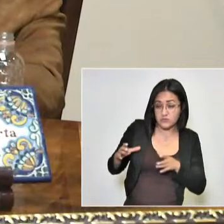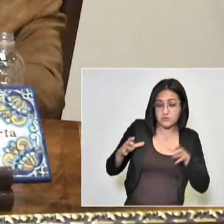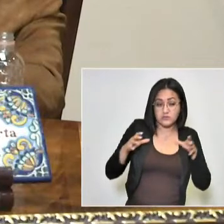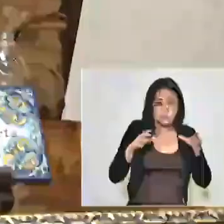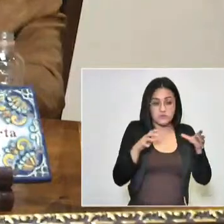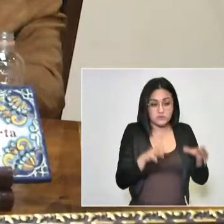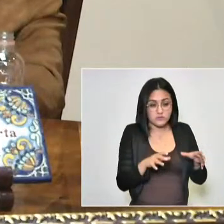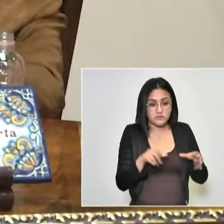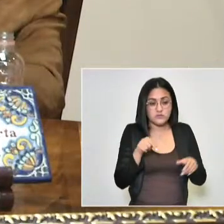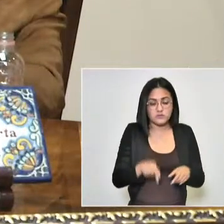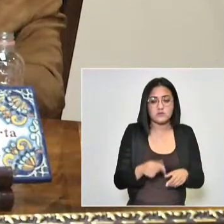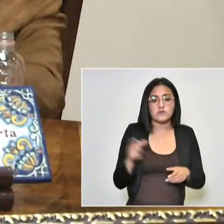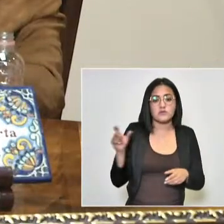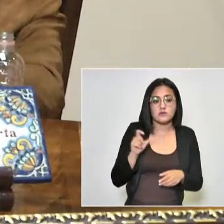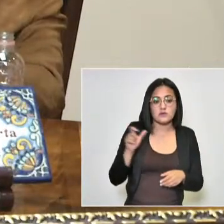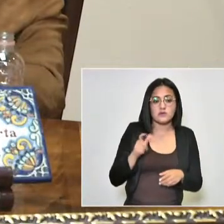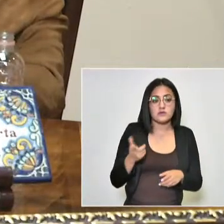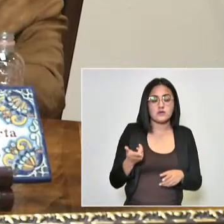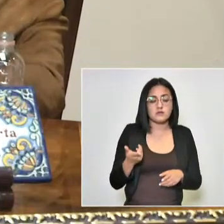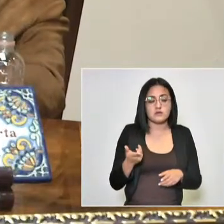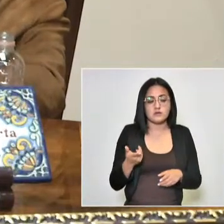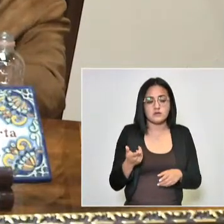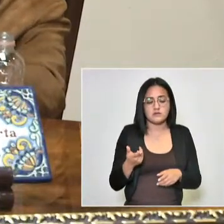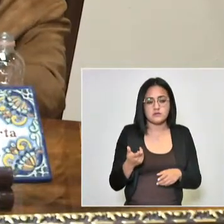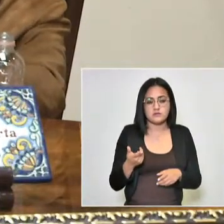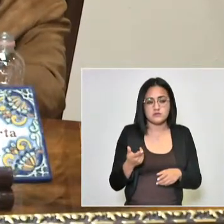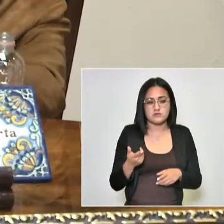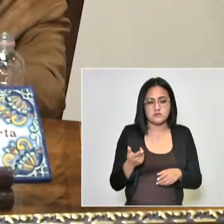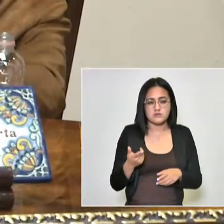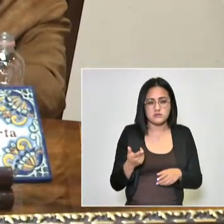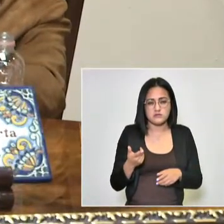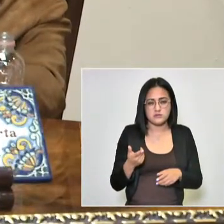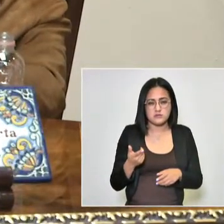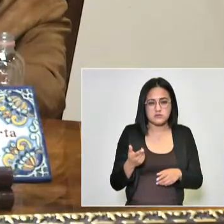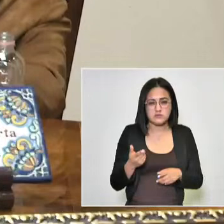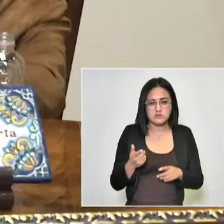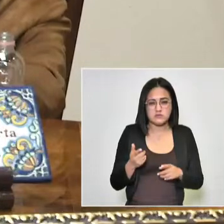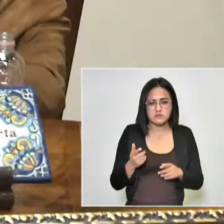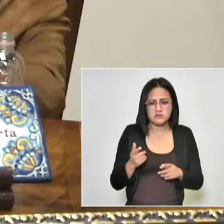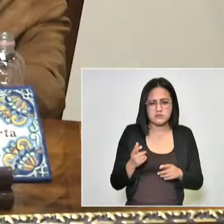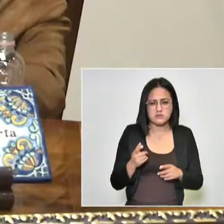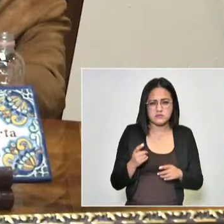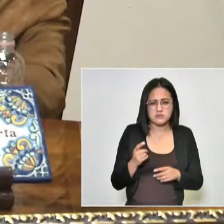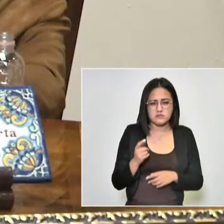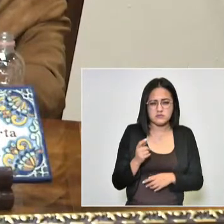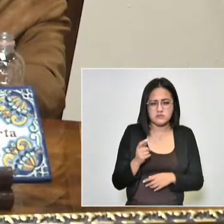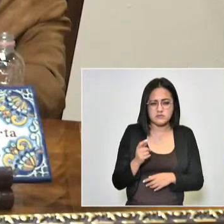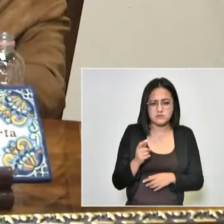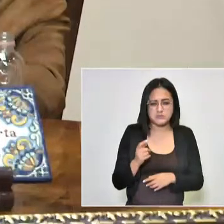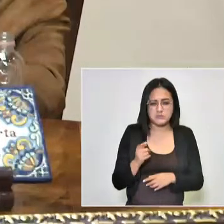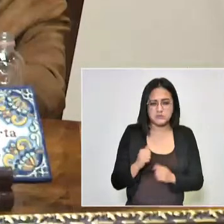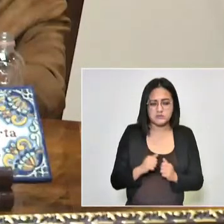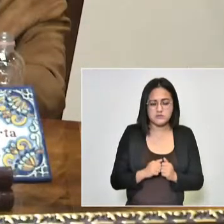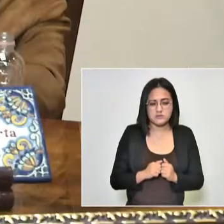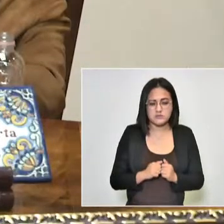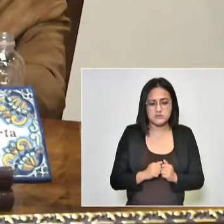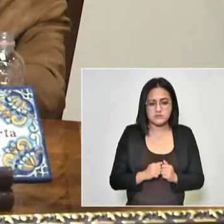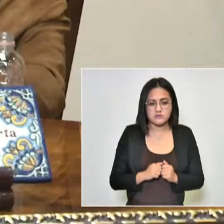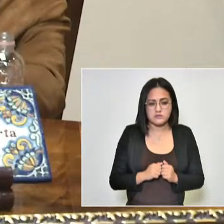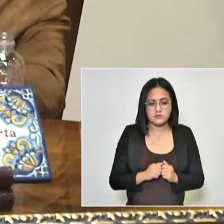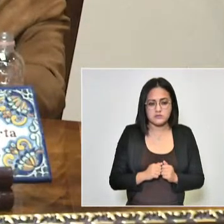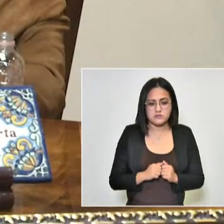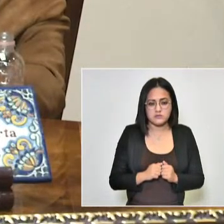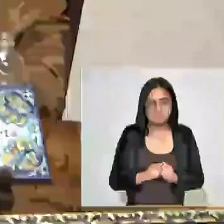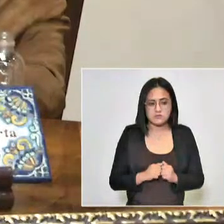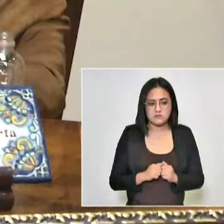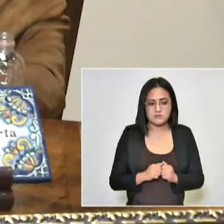Cuando era abogado decían homicidios tumultuosos, ¿verdad? Tumultuarios. ¿Así era, Carlos?